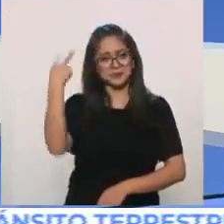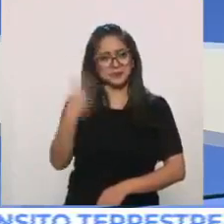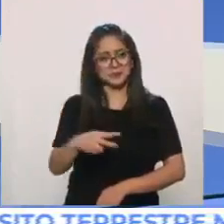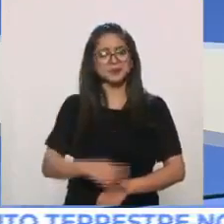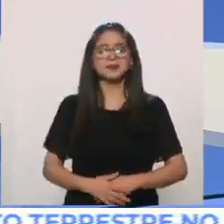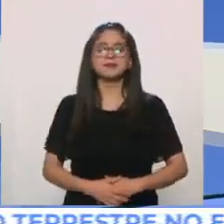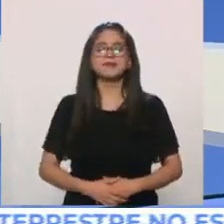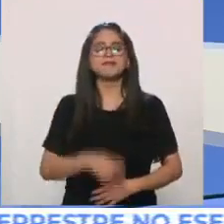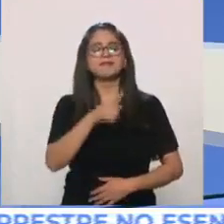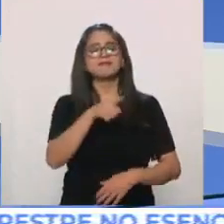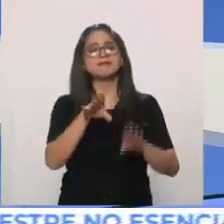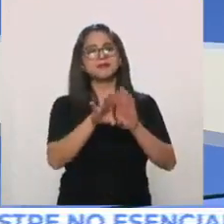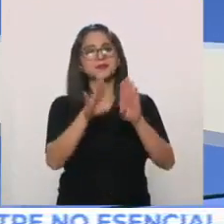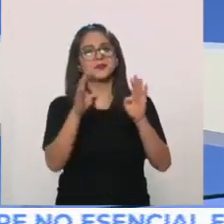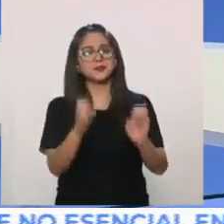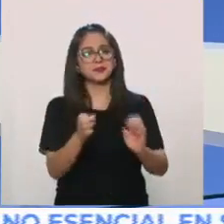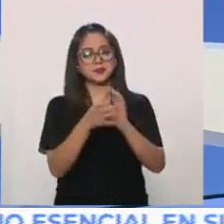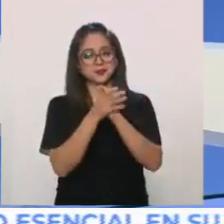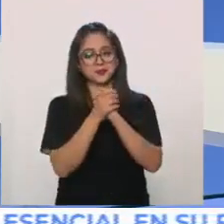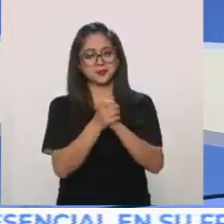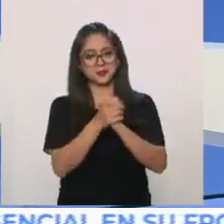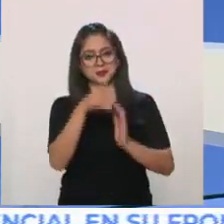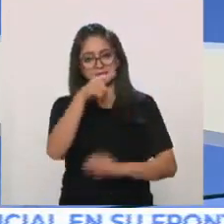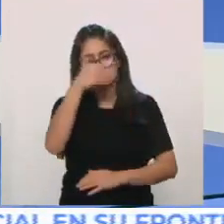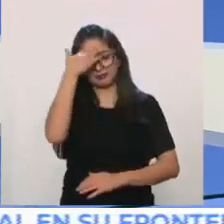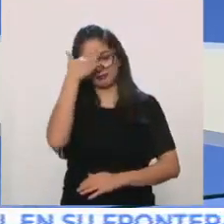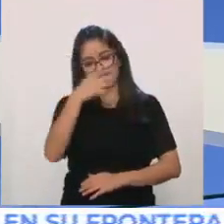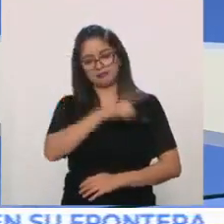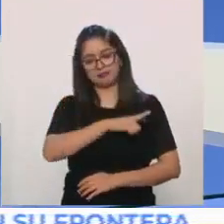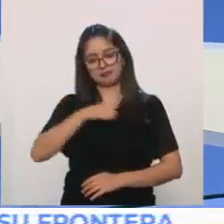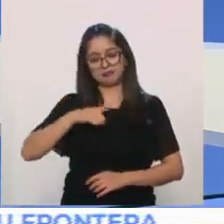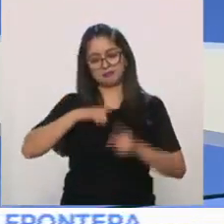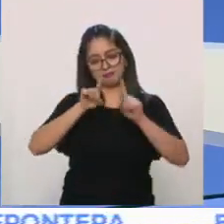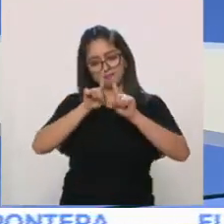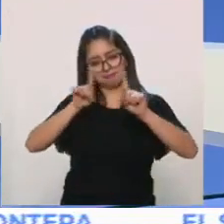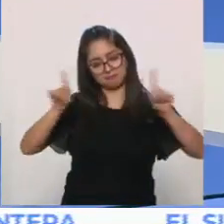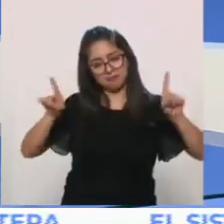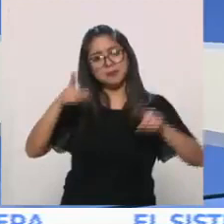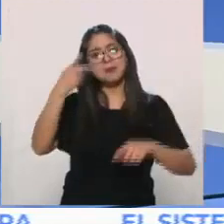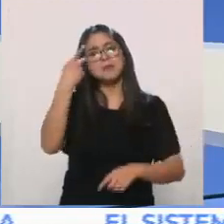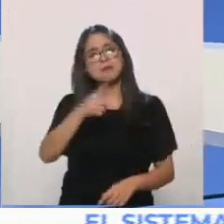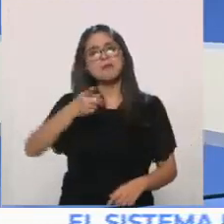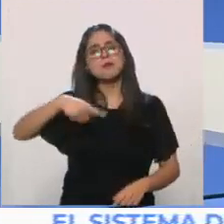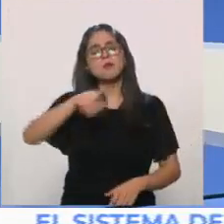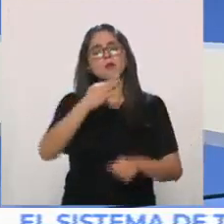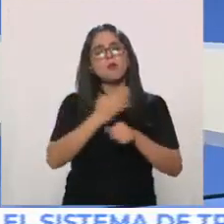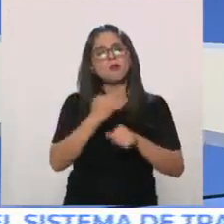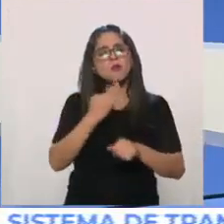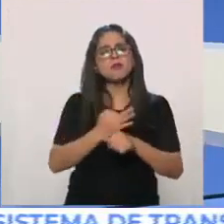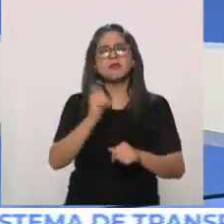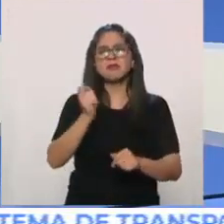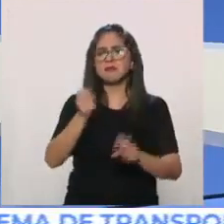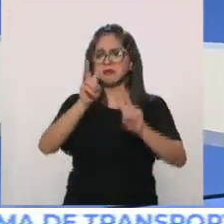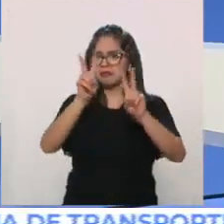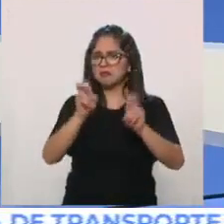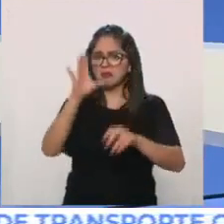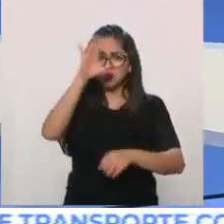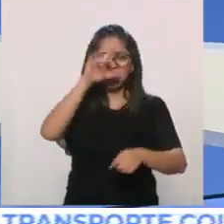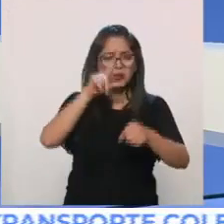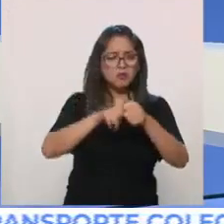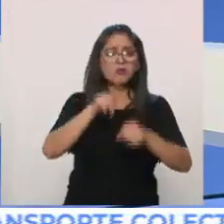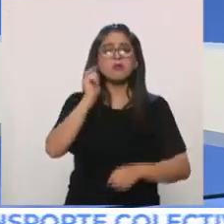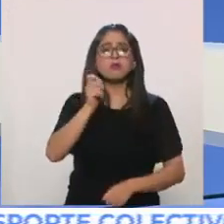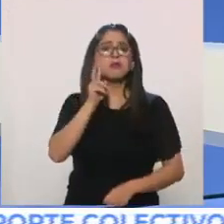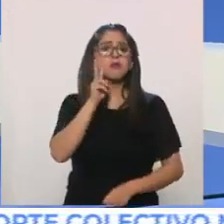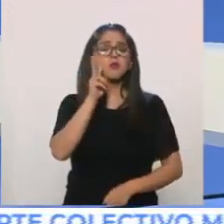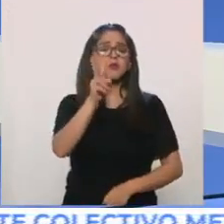distancia. Bueno, pues como un mecanismo para invitarnos a quedarnos en casa y a disfrutar de la vida cultural, estaremos pues disfrutando de